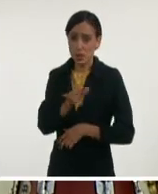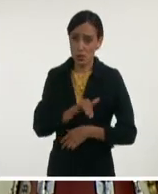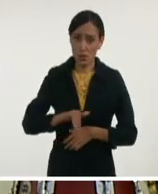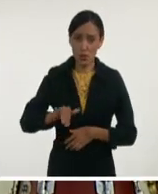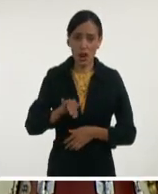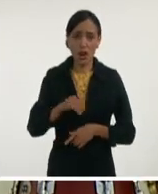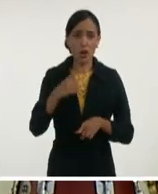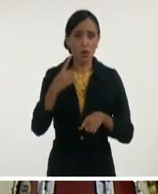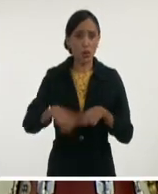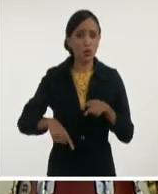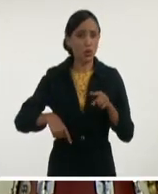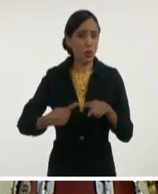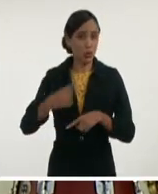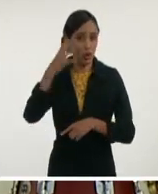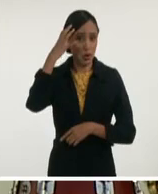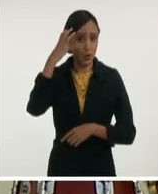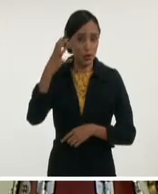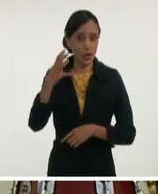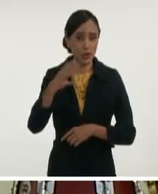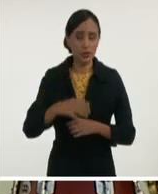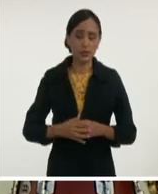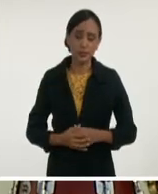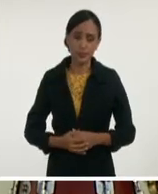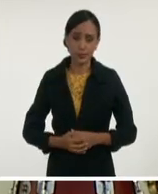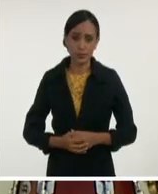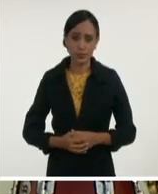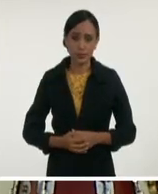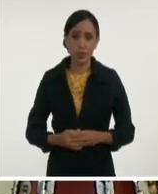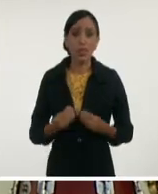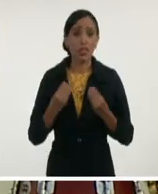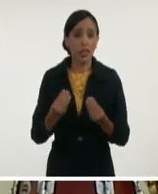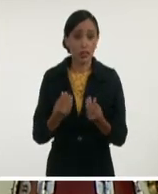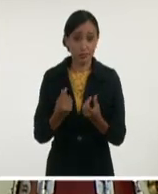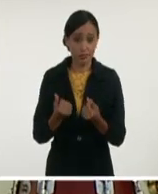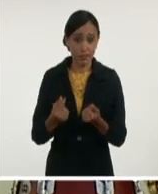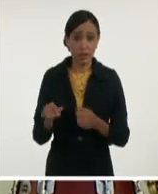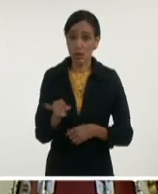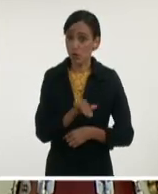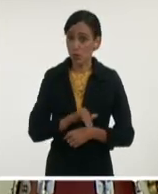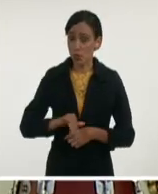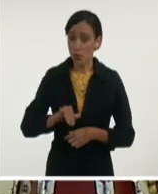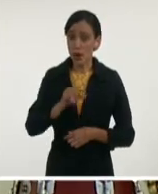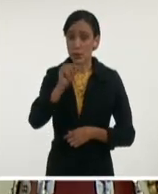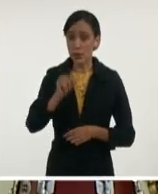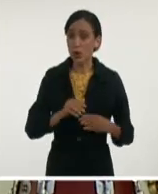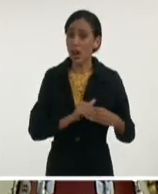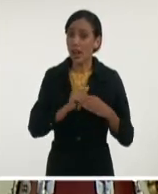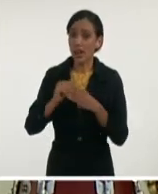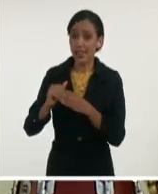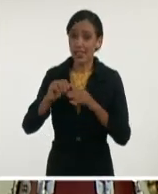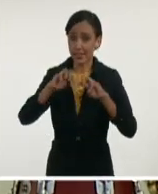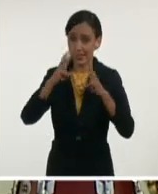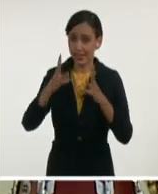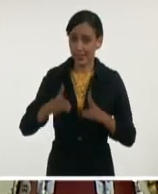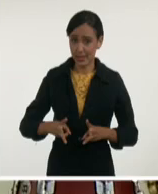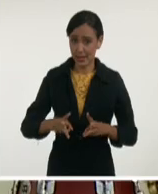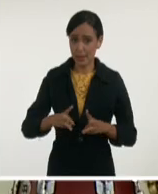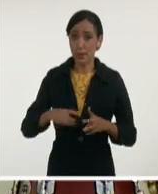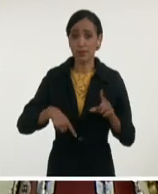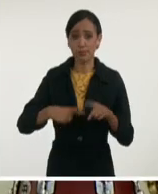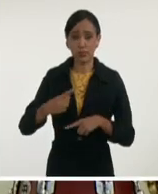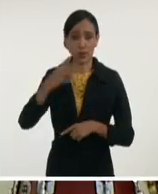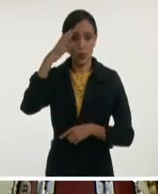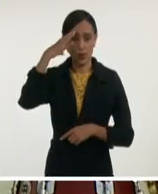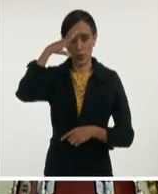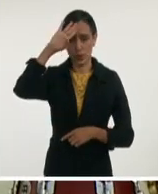acoso, chantaje o financiamiento a líderes digitales o influencers internacionales. Contaron con